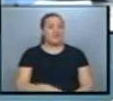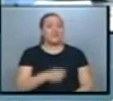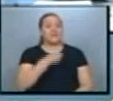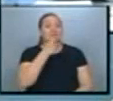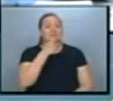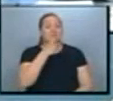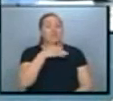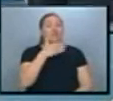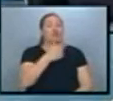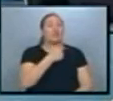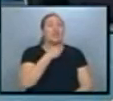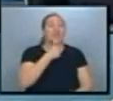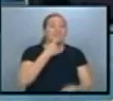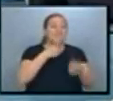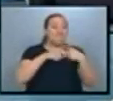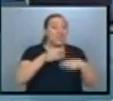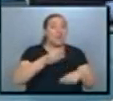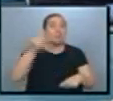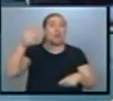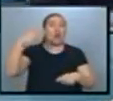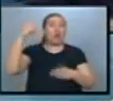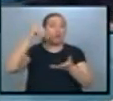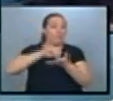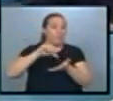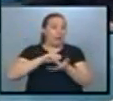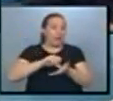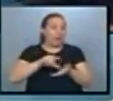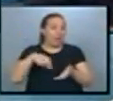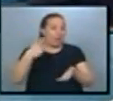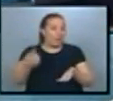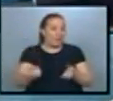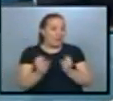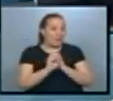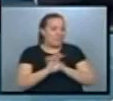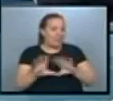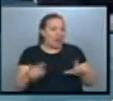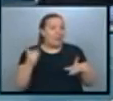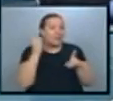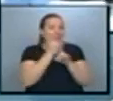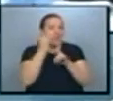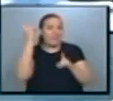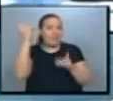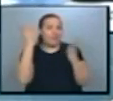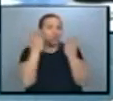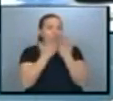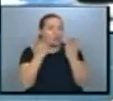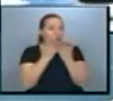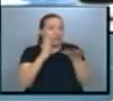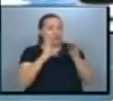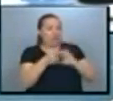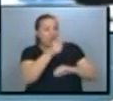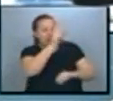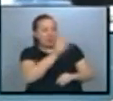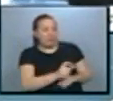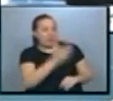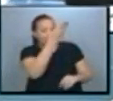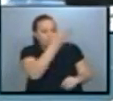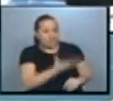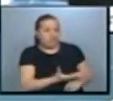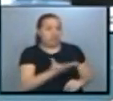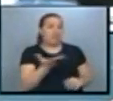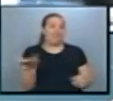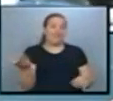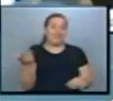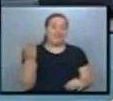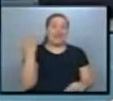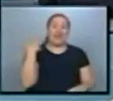querés vender al exterior, total. ¿No? Todo esto obviamente se analiza mucho. El tipo bueno, que viene del exterior viene a poner del la exterior, plata. Viene del Sao Paulo. Lo